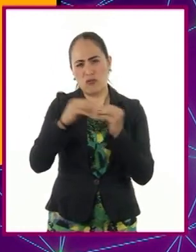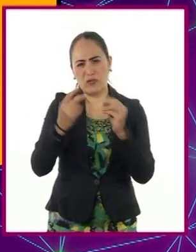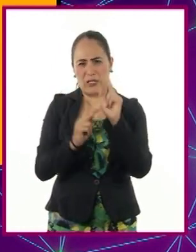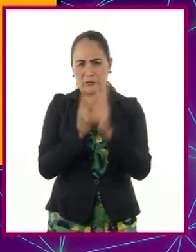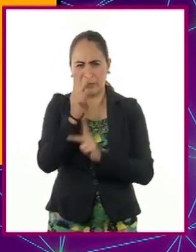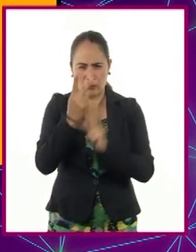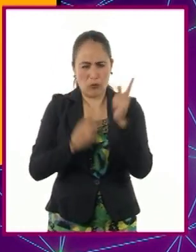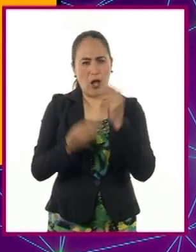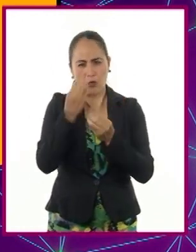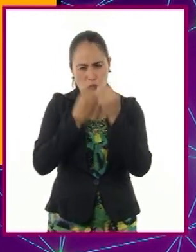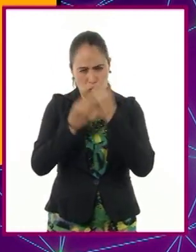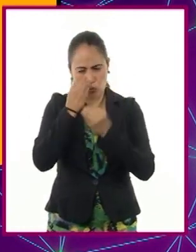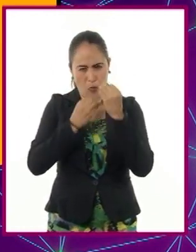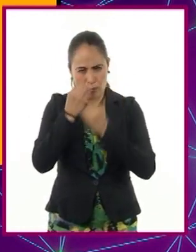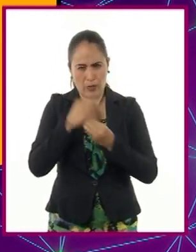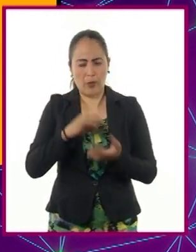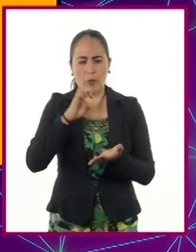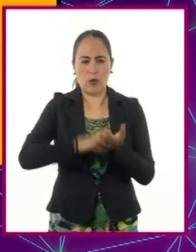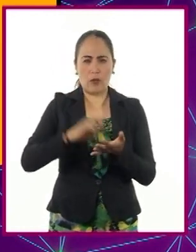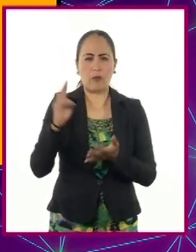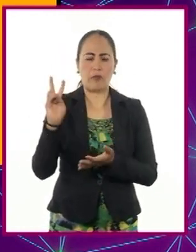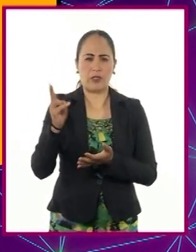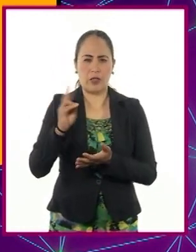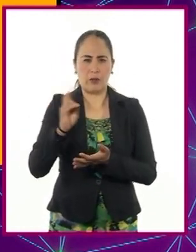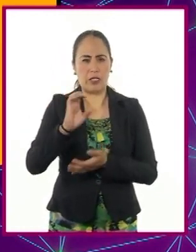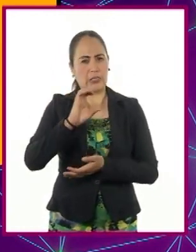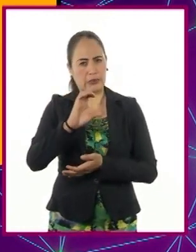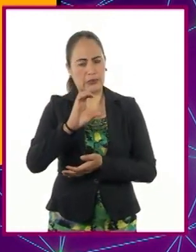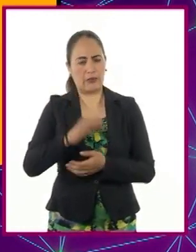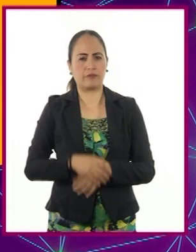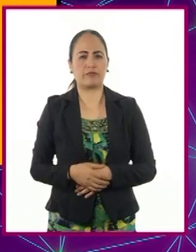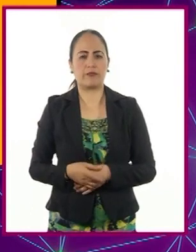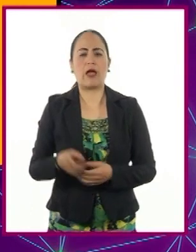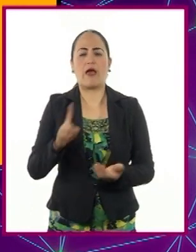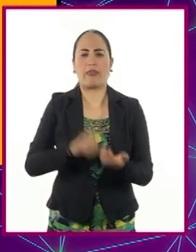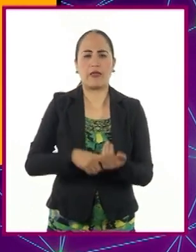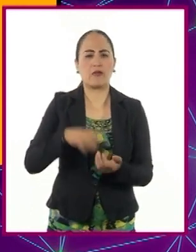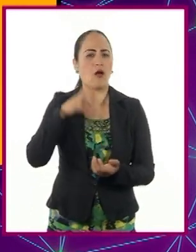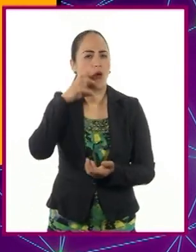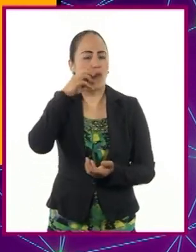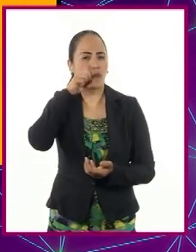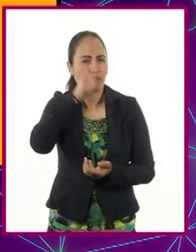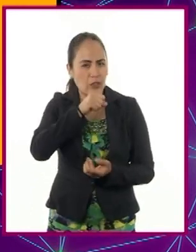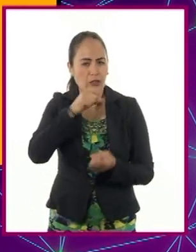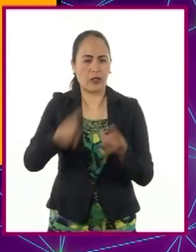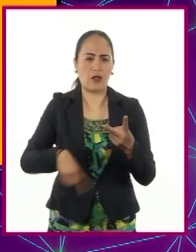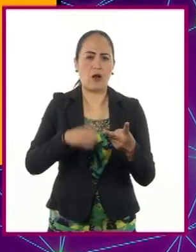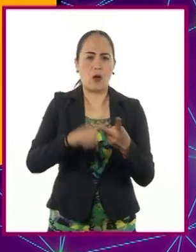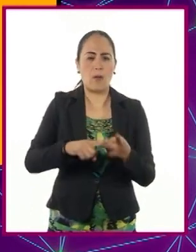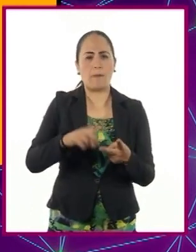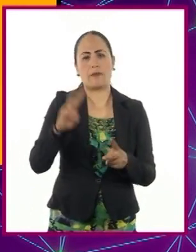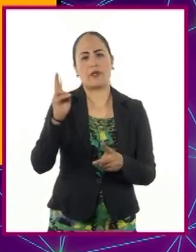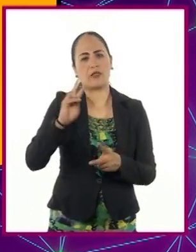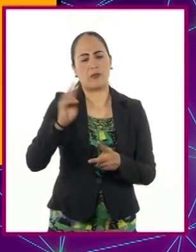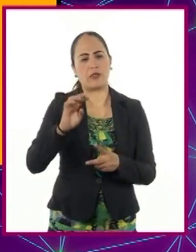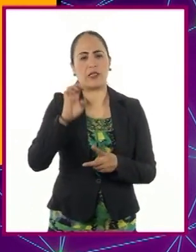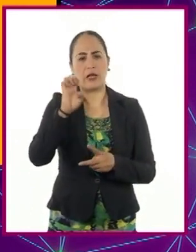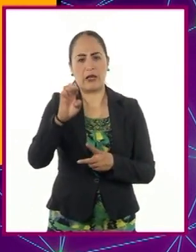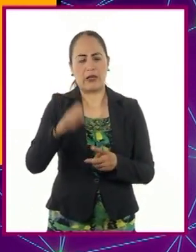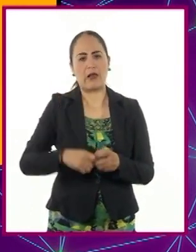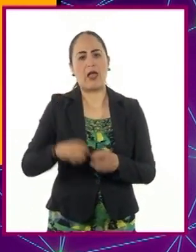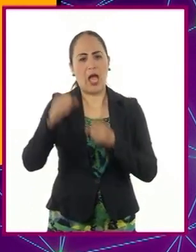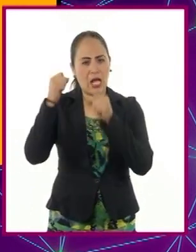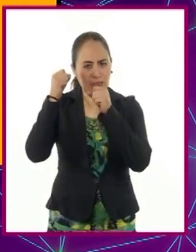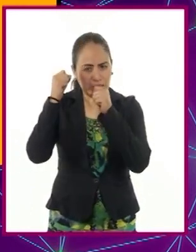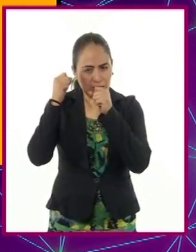verduras. Ejemplo de ellos son la vitamina C, que se encuentra en cítricos, o la vitamina E, que se encuentra en